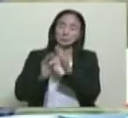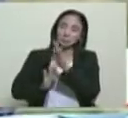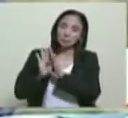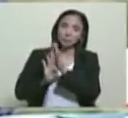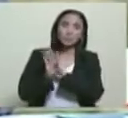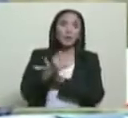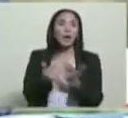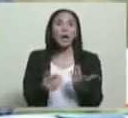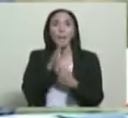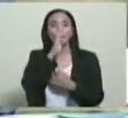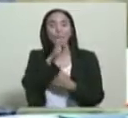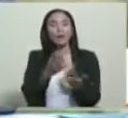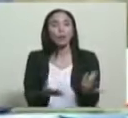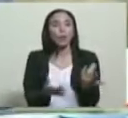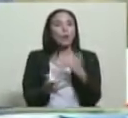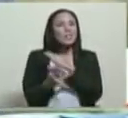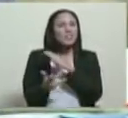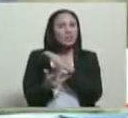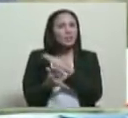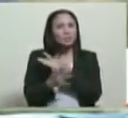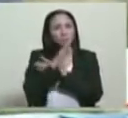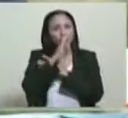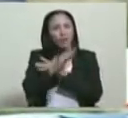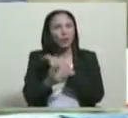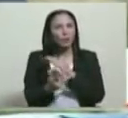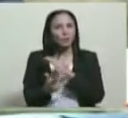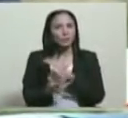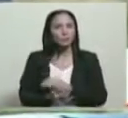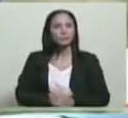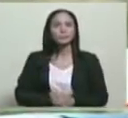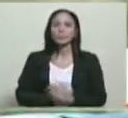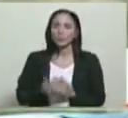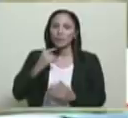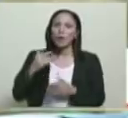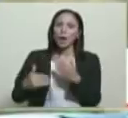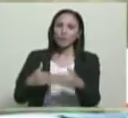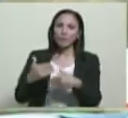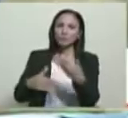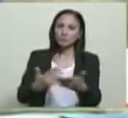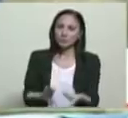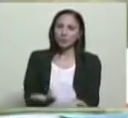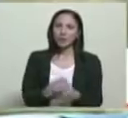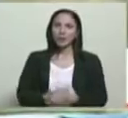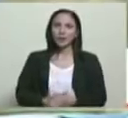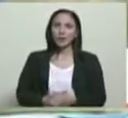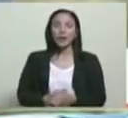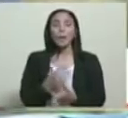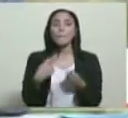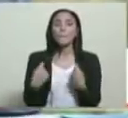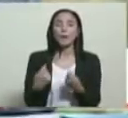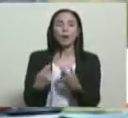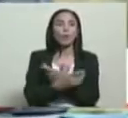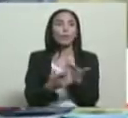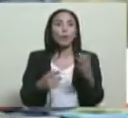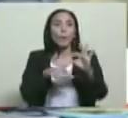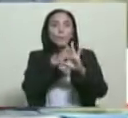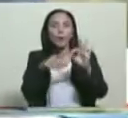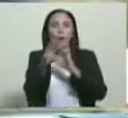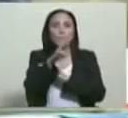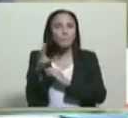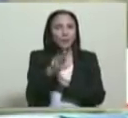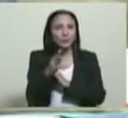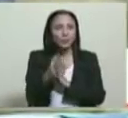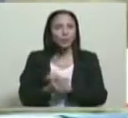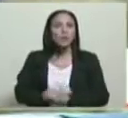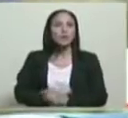Banco Digital de la Juventud y los Estudiantes en franco avance con el superintendente de criptomonedas, el compañero José Luis